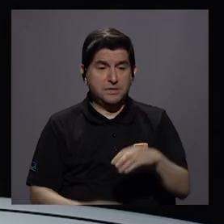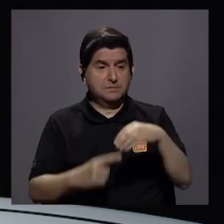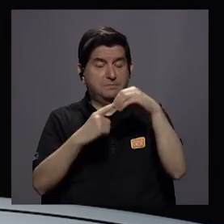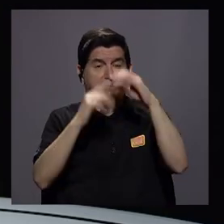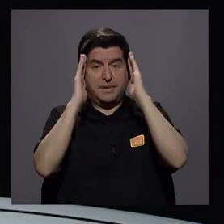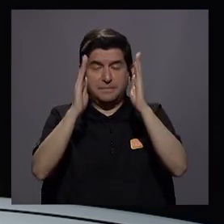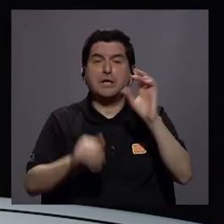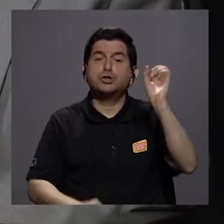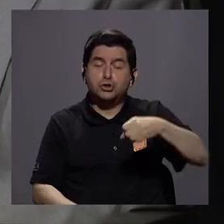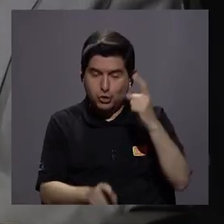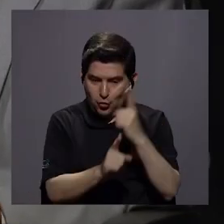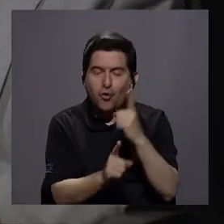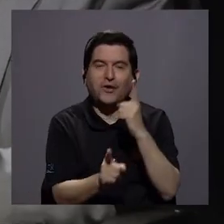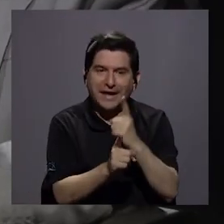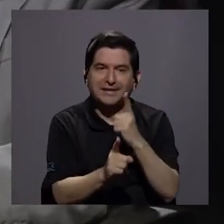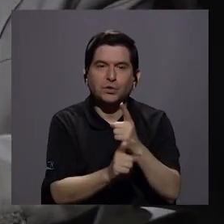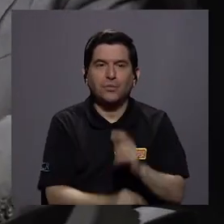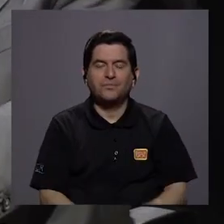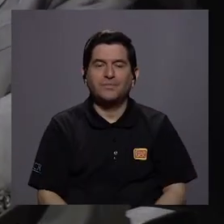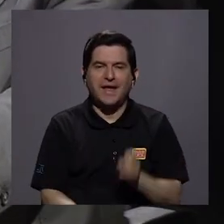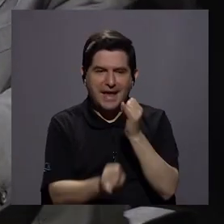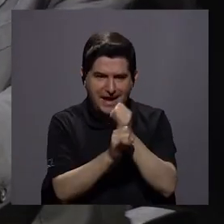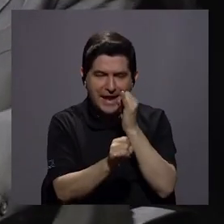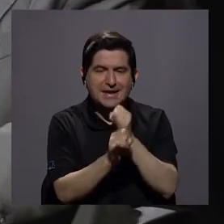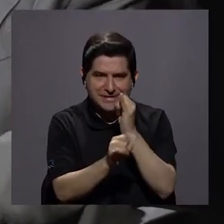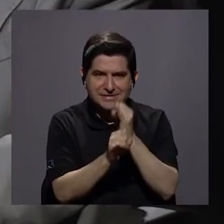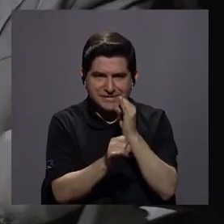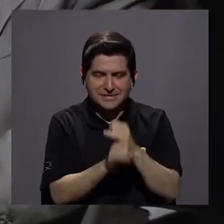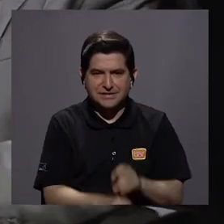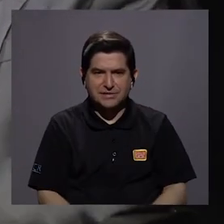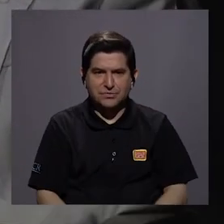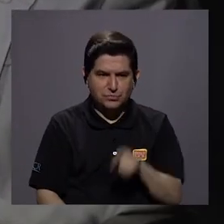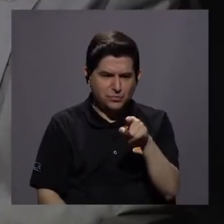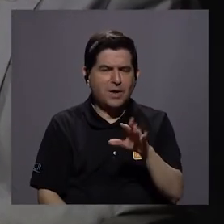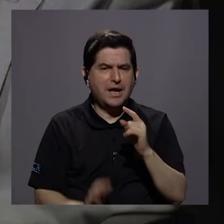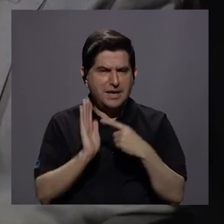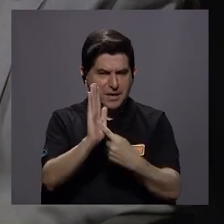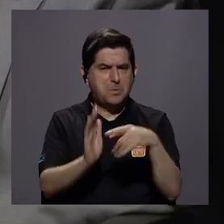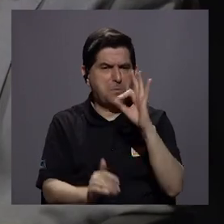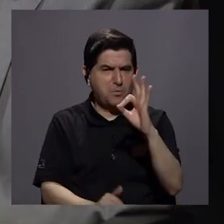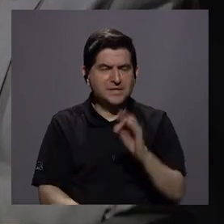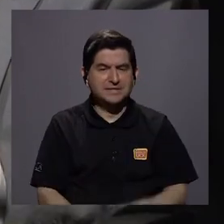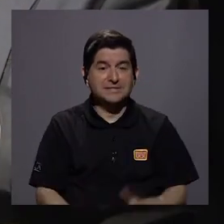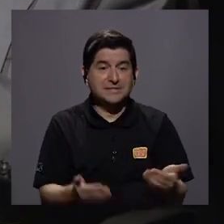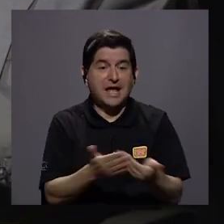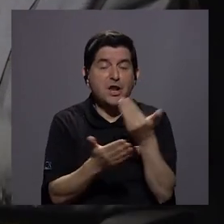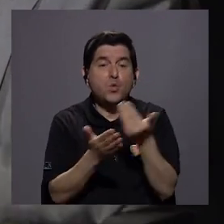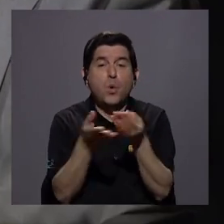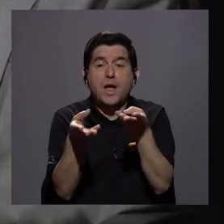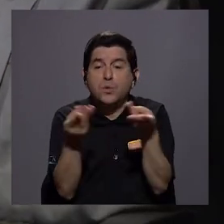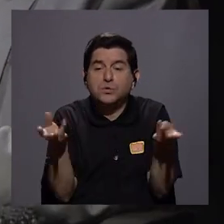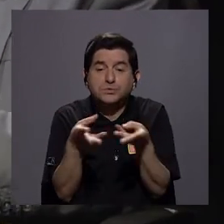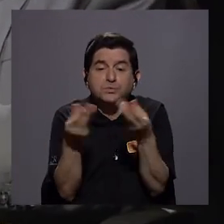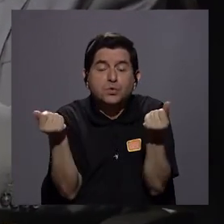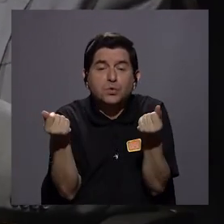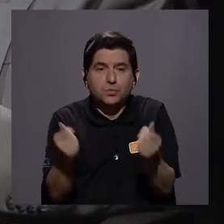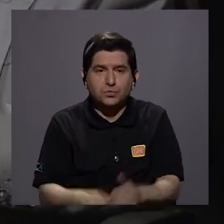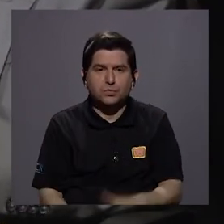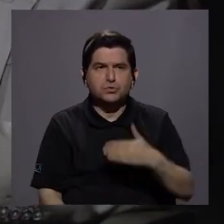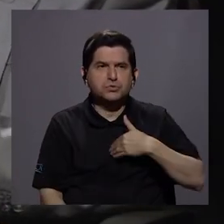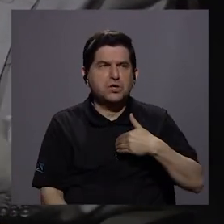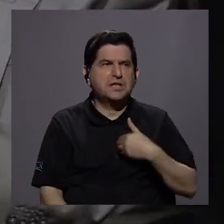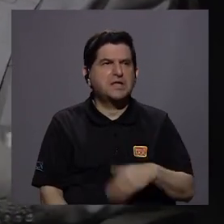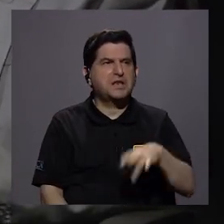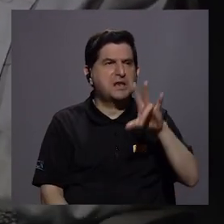materia preponderante. Es correcto. El instituto lo hace, lo aclara muy bien, que dentro de esa nueva canasta que